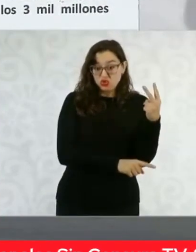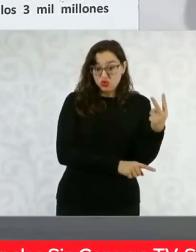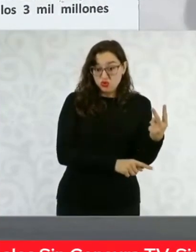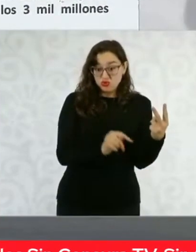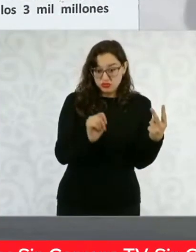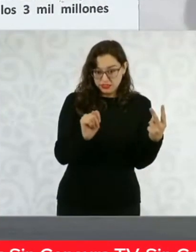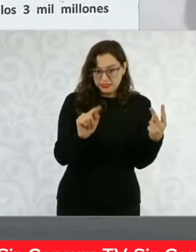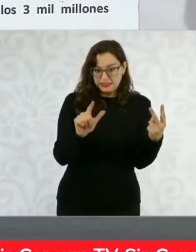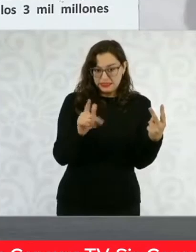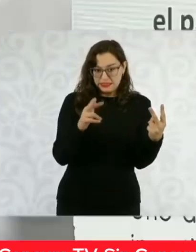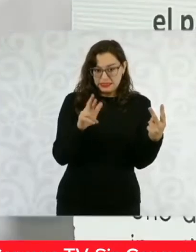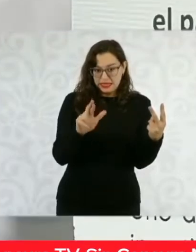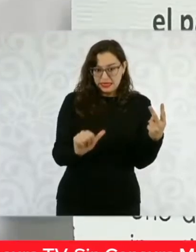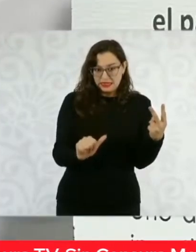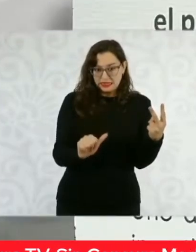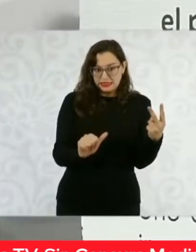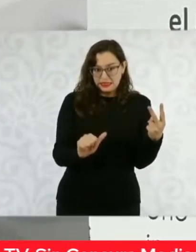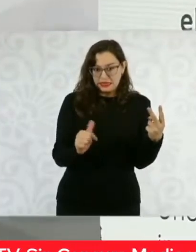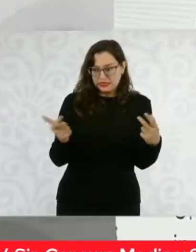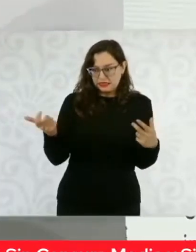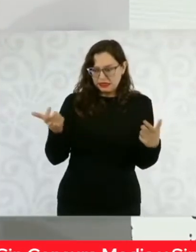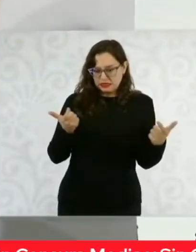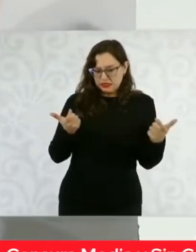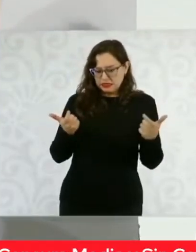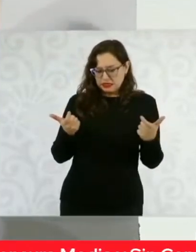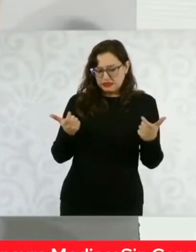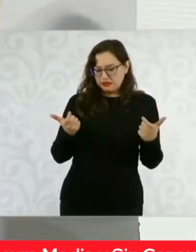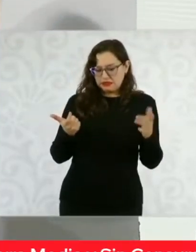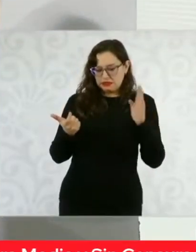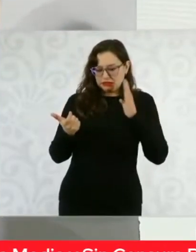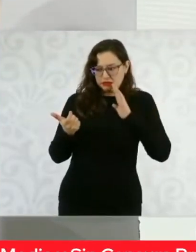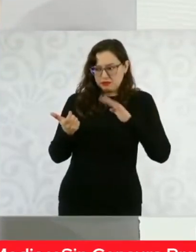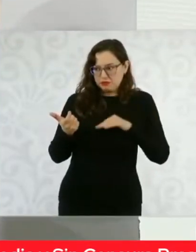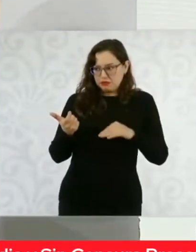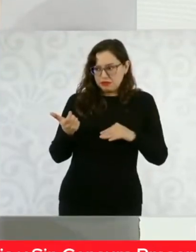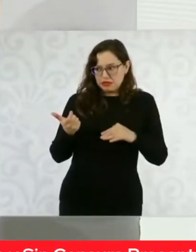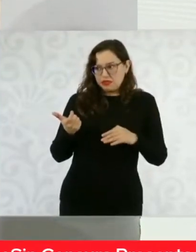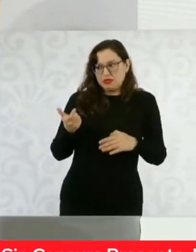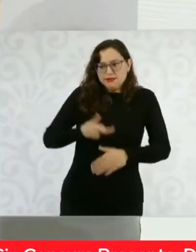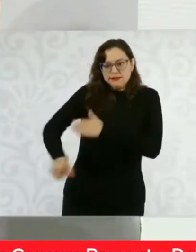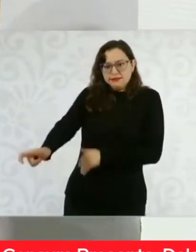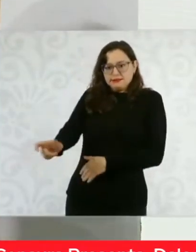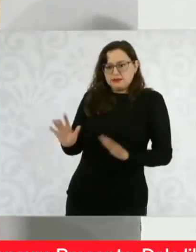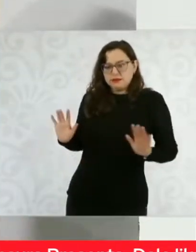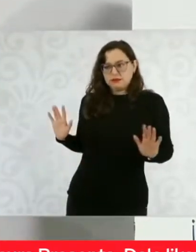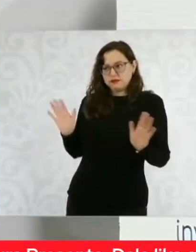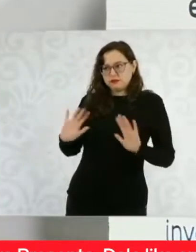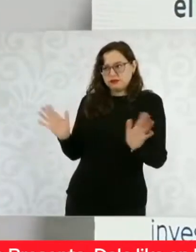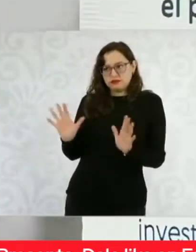devolvieron 2,000 millones de pesos cuando se dieron cuenta que estaba medio chueco el asunto.